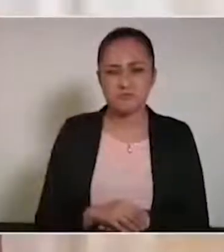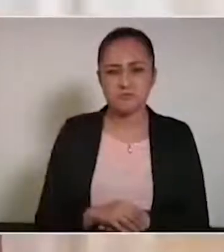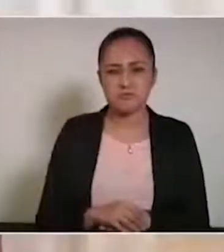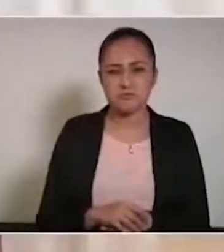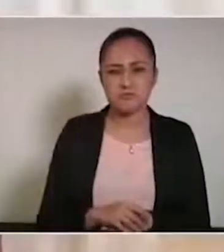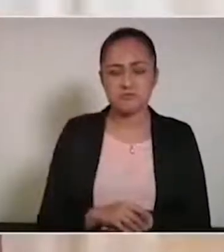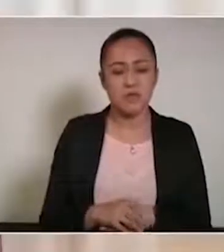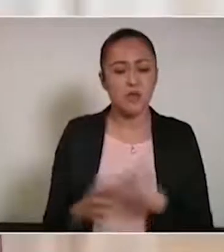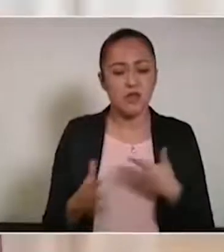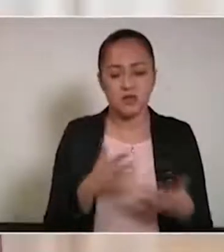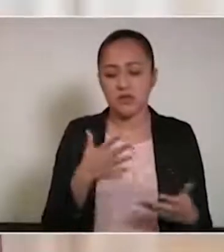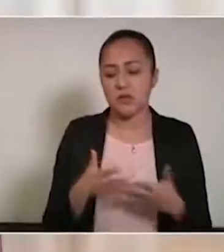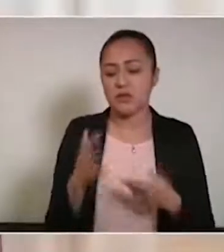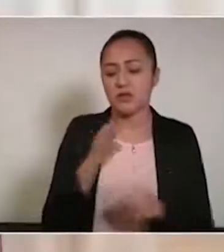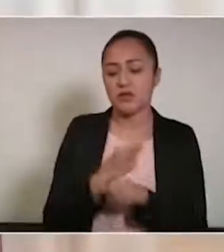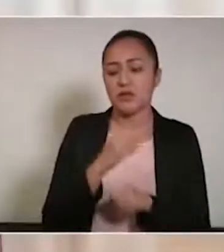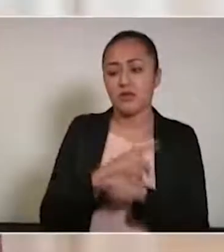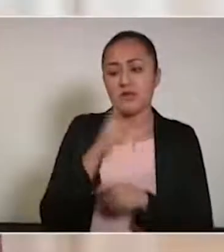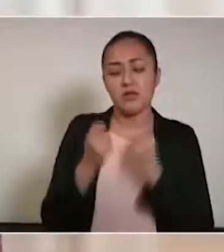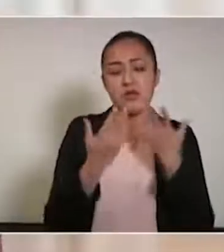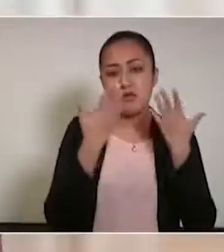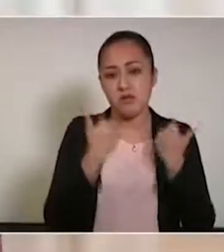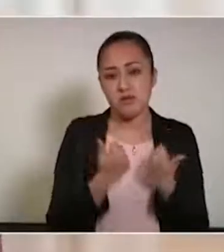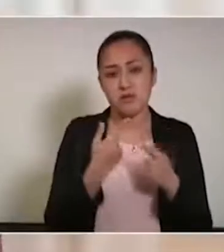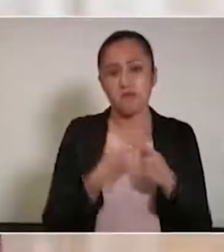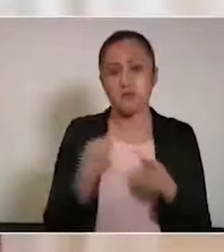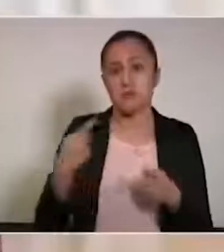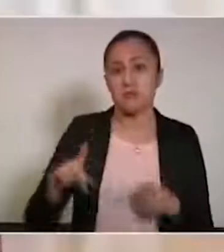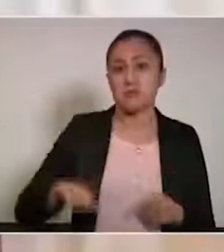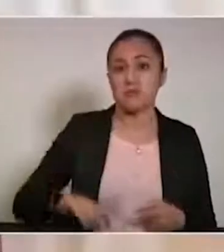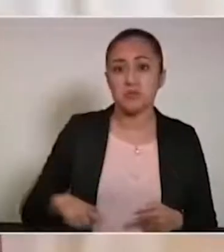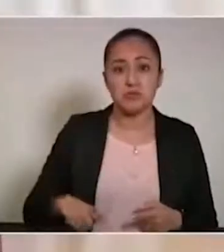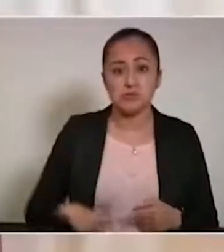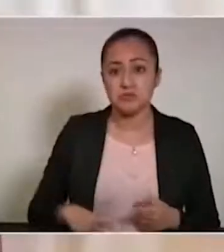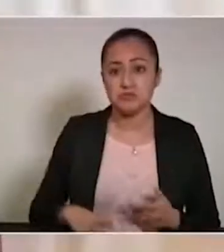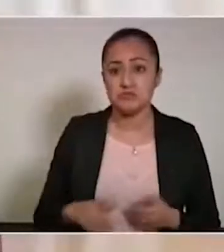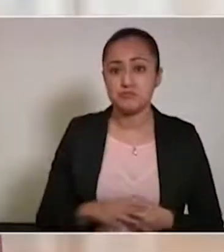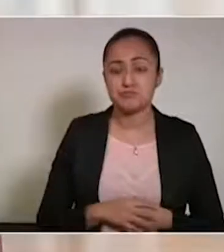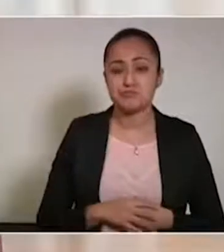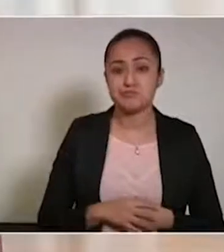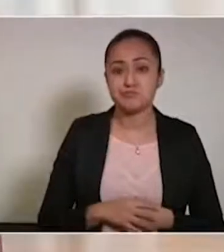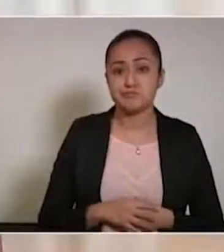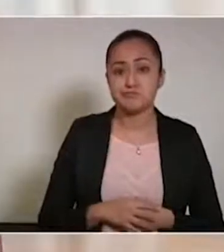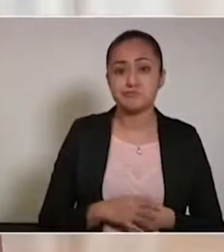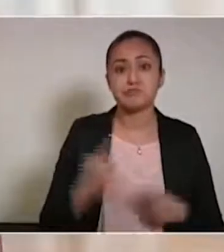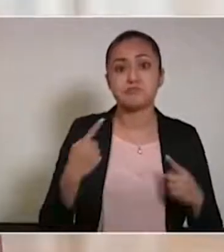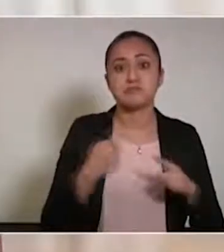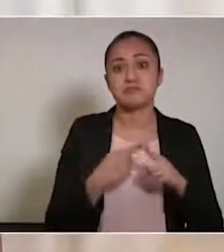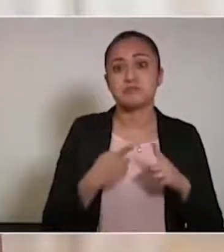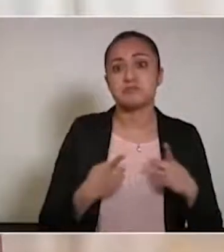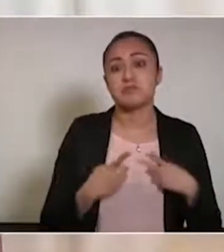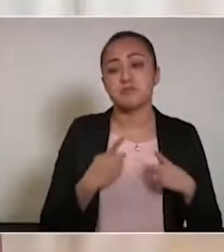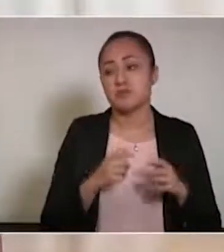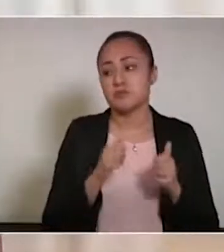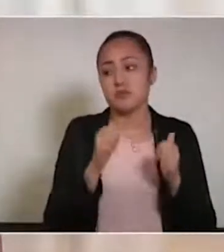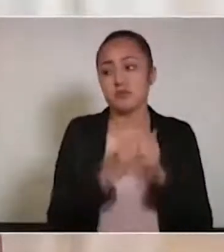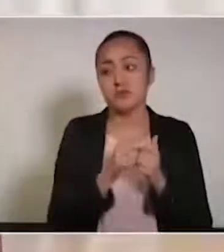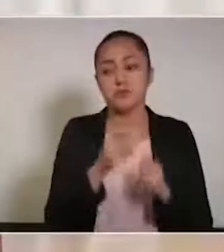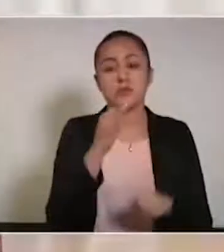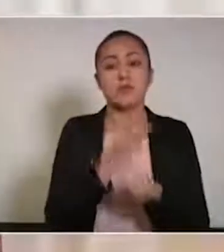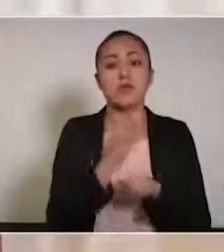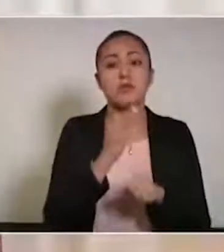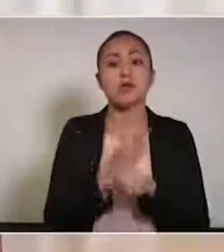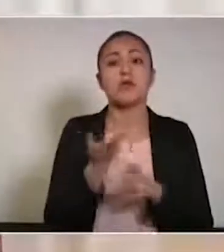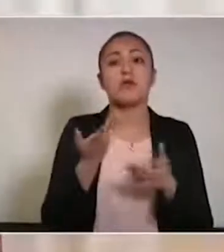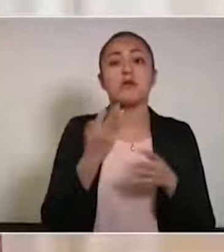obras y acciones inexistentes de gobierno que se justificaron con una factura